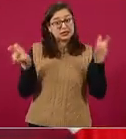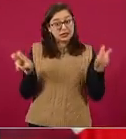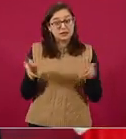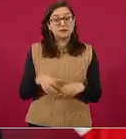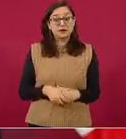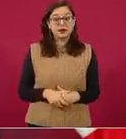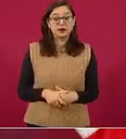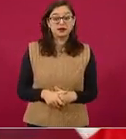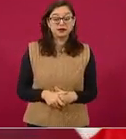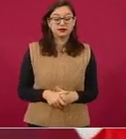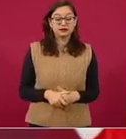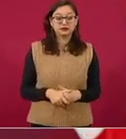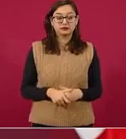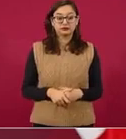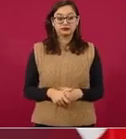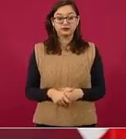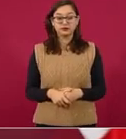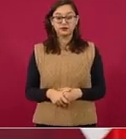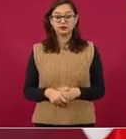aunque